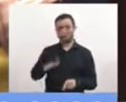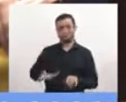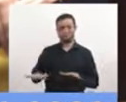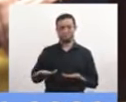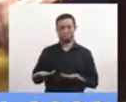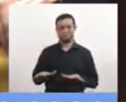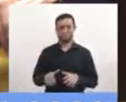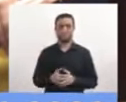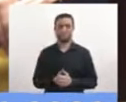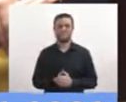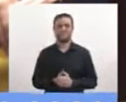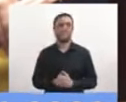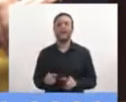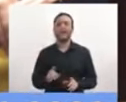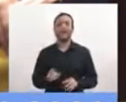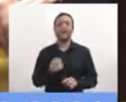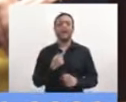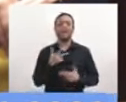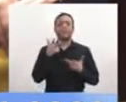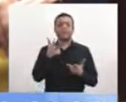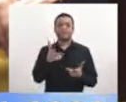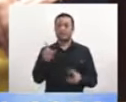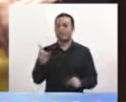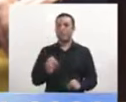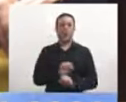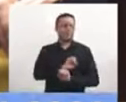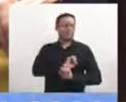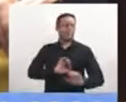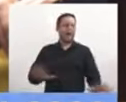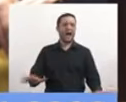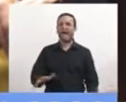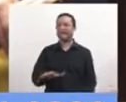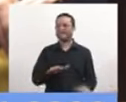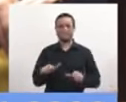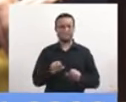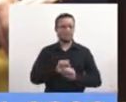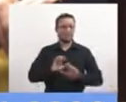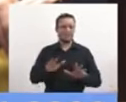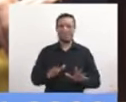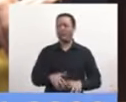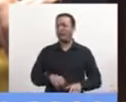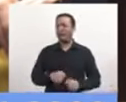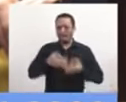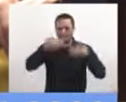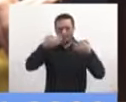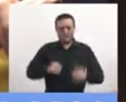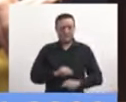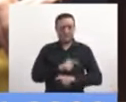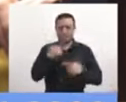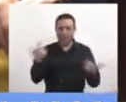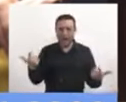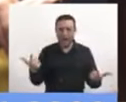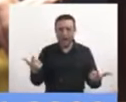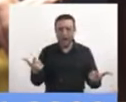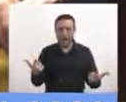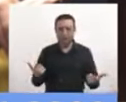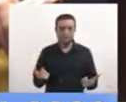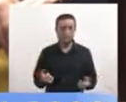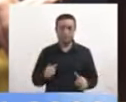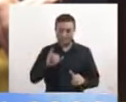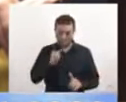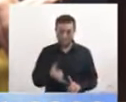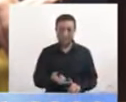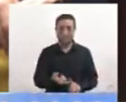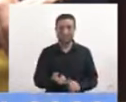un escarnio. Eso es increíble. Sigue siendo fuera de tono con lo que le está pasando a la sociedad. En segundo